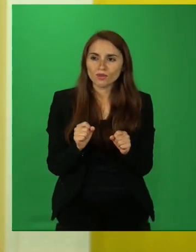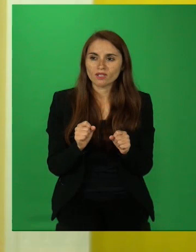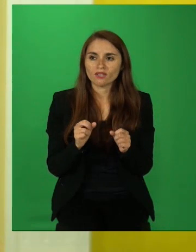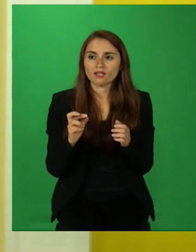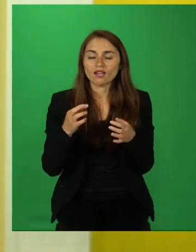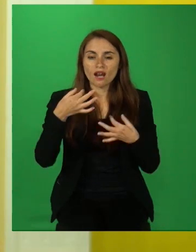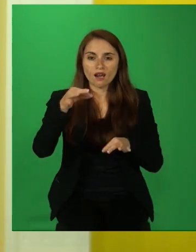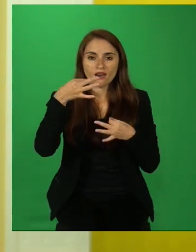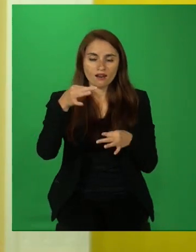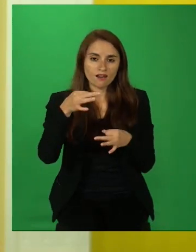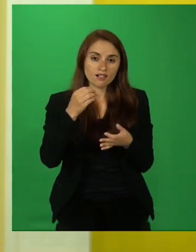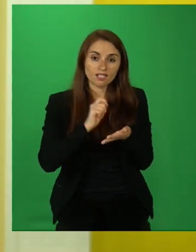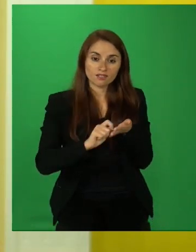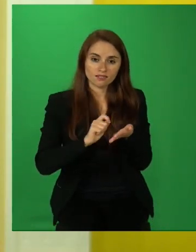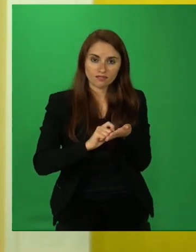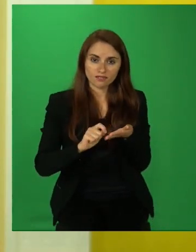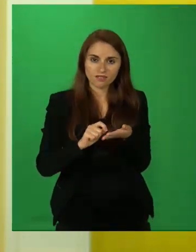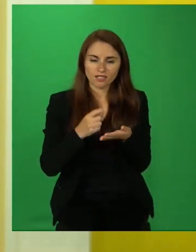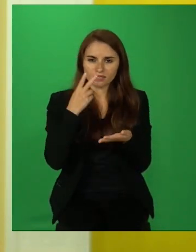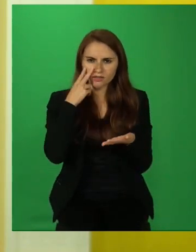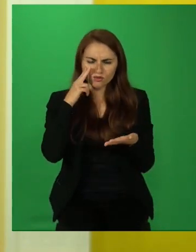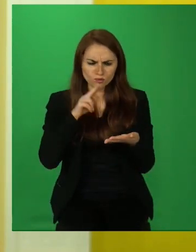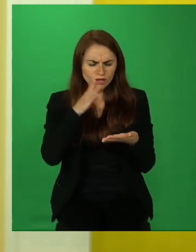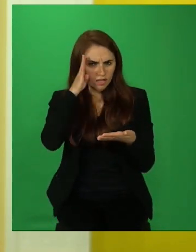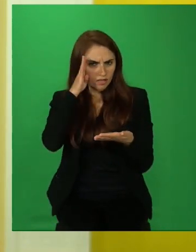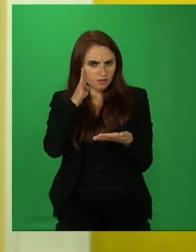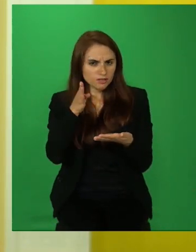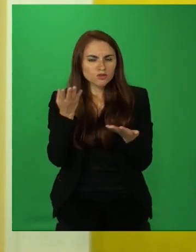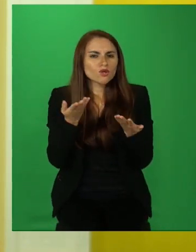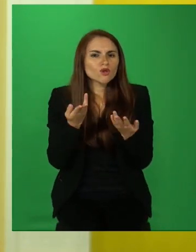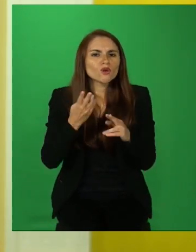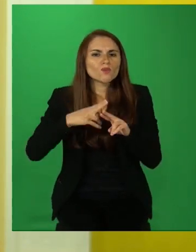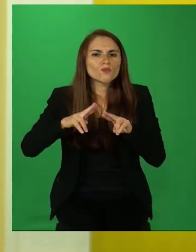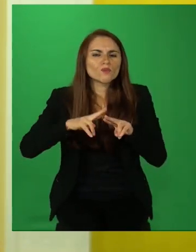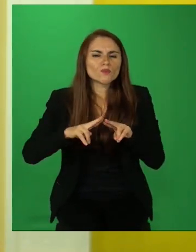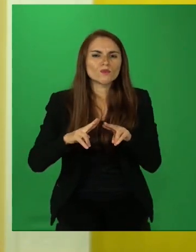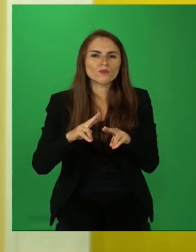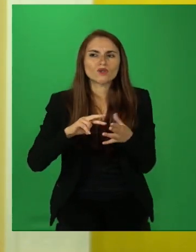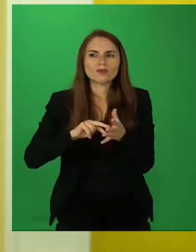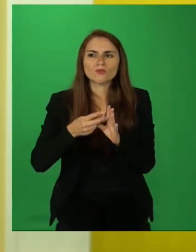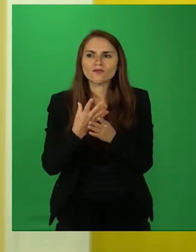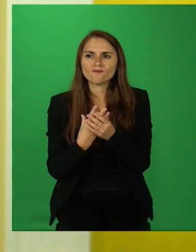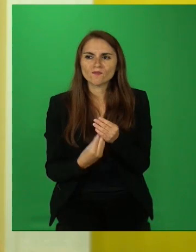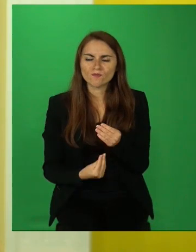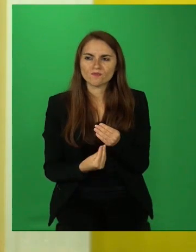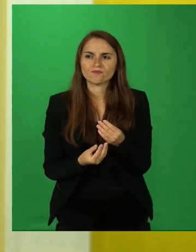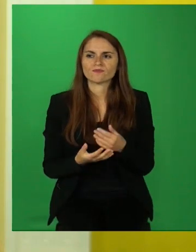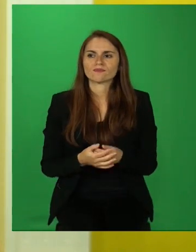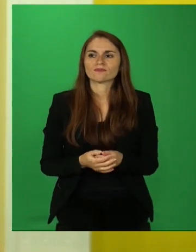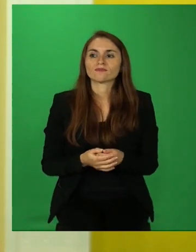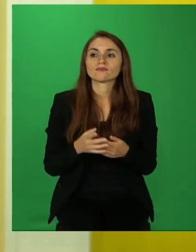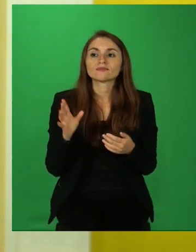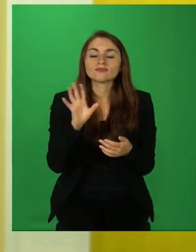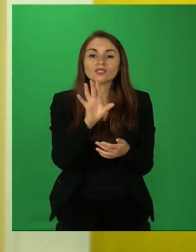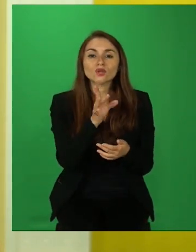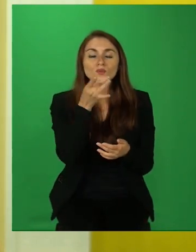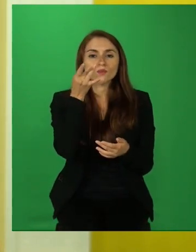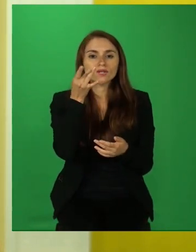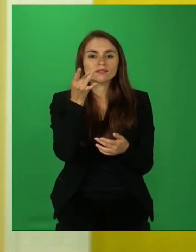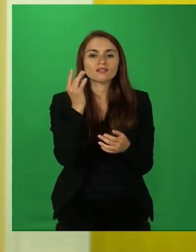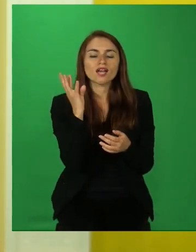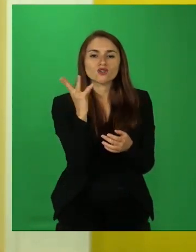alguna guía de tu profesor así que pone atención como podrías resolver esto mira dice encuentra el valor